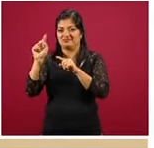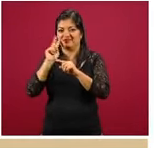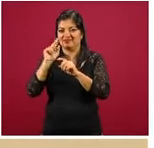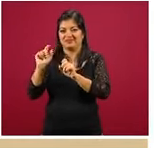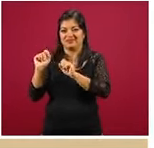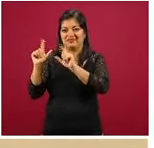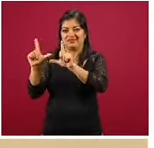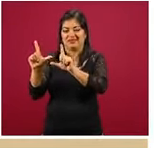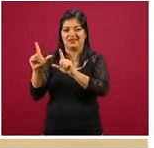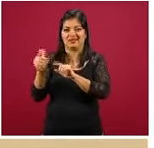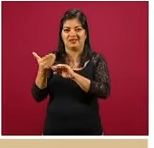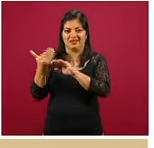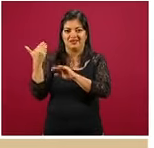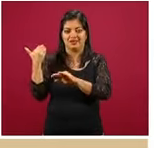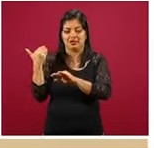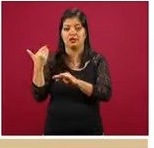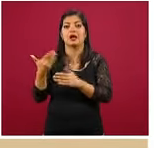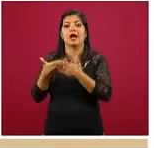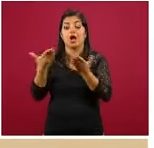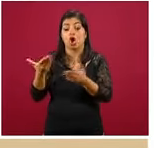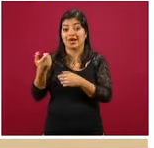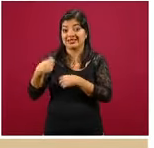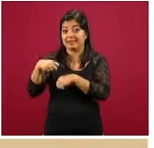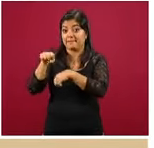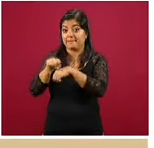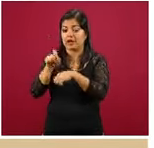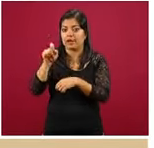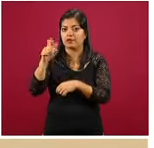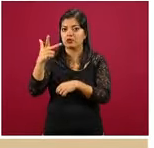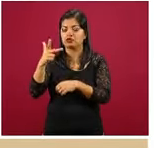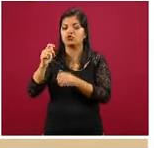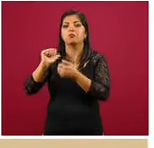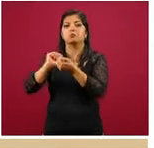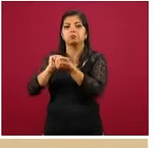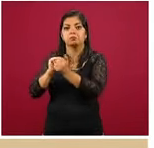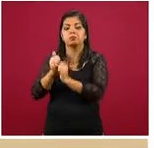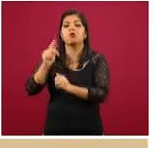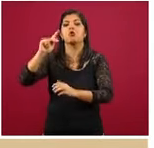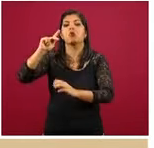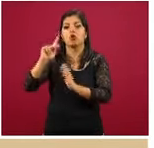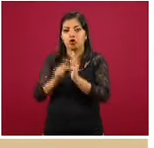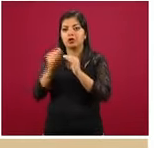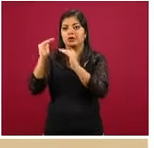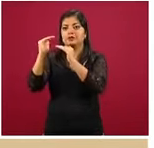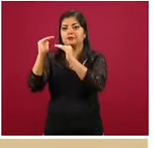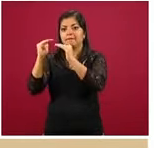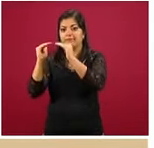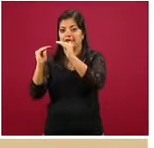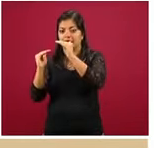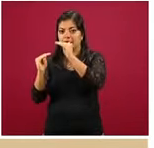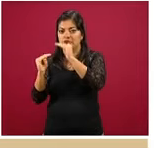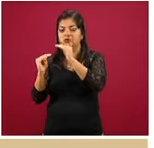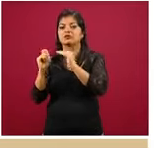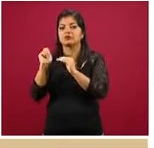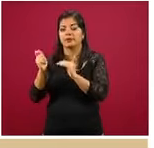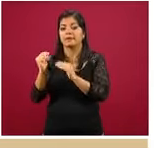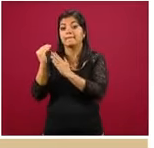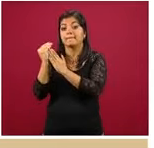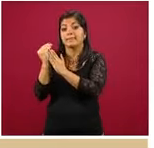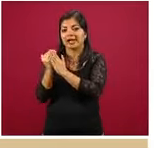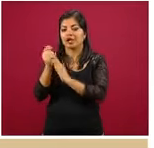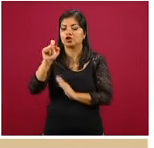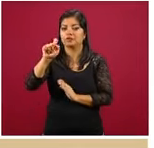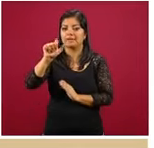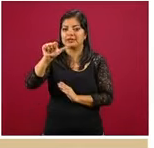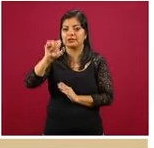diapositiva anterior, pero ahora en la semana 28 vuelve a haber nuevamente un descenso de un menos